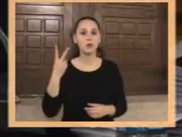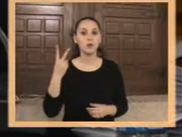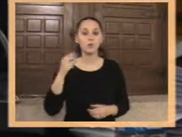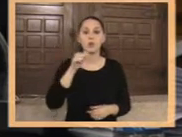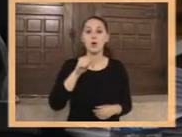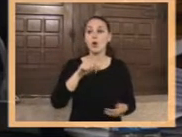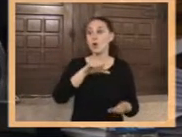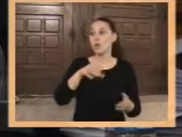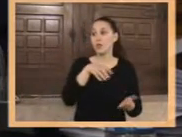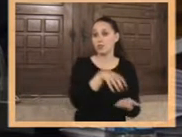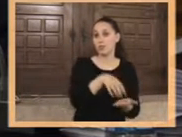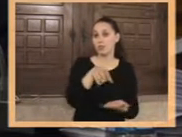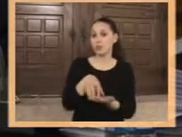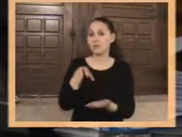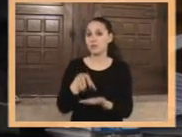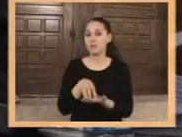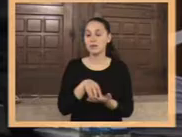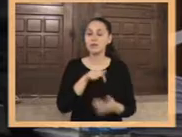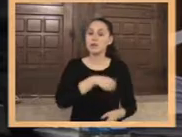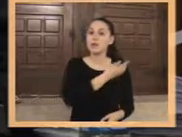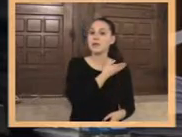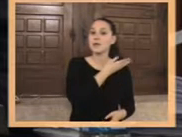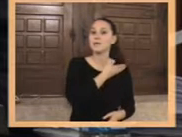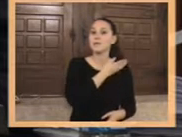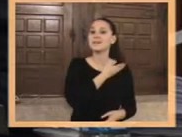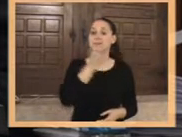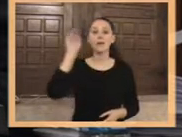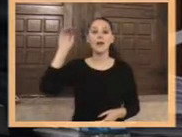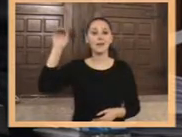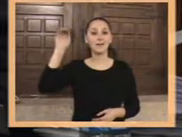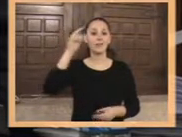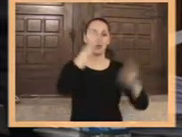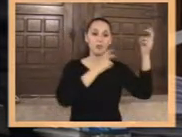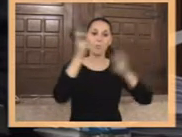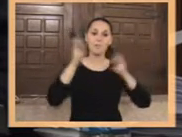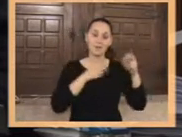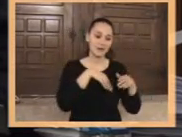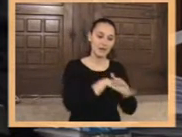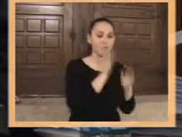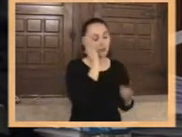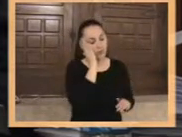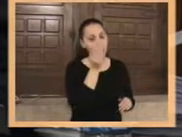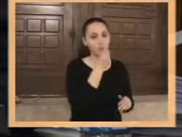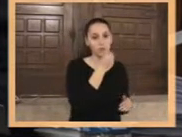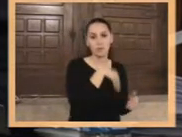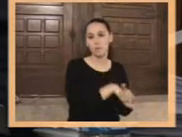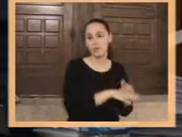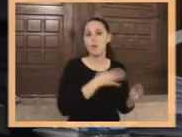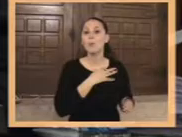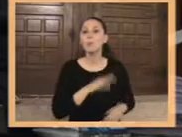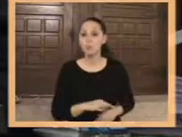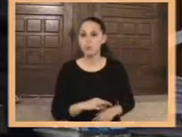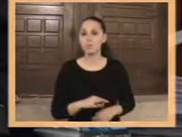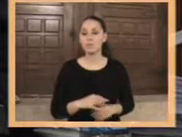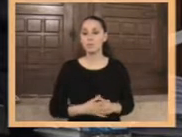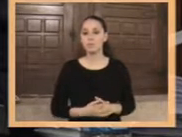instalaciones municipales necesarias para su acogida y gestionar a través de los servicios sociales, en colaboración con las entidades e instituciones